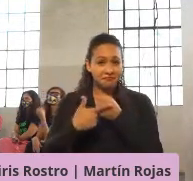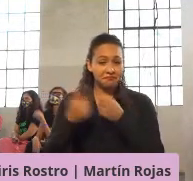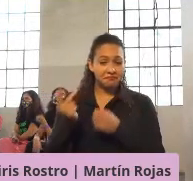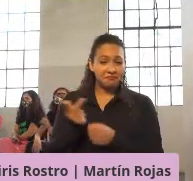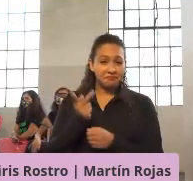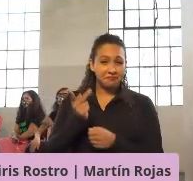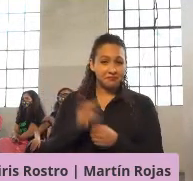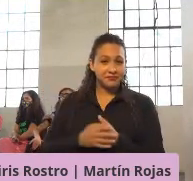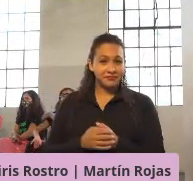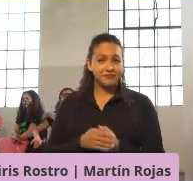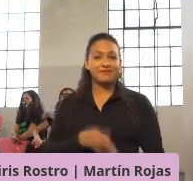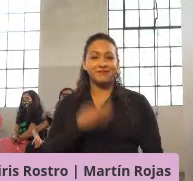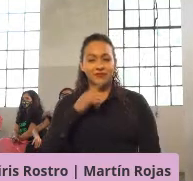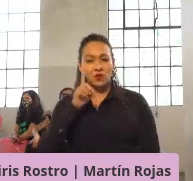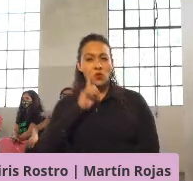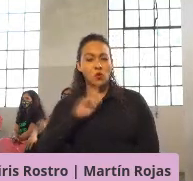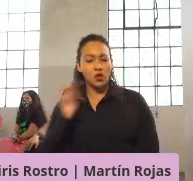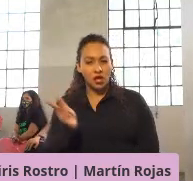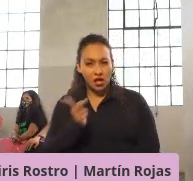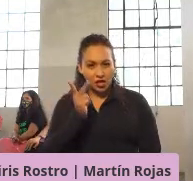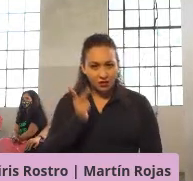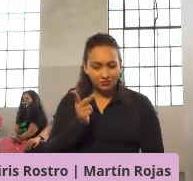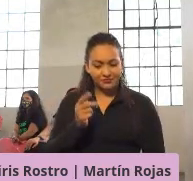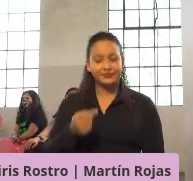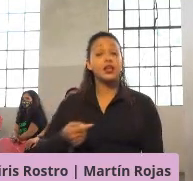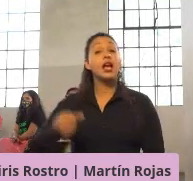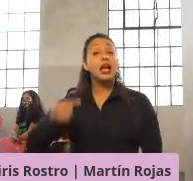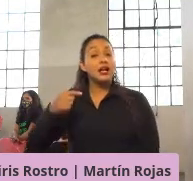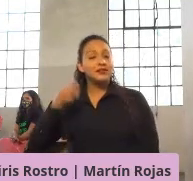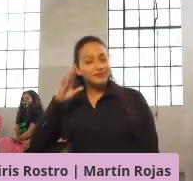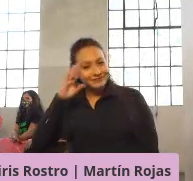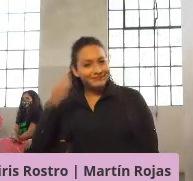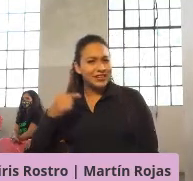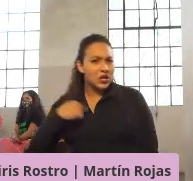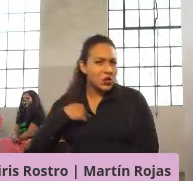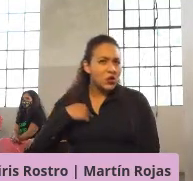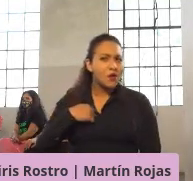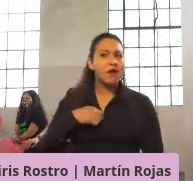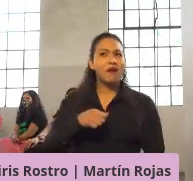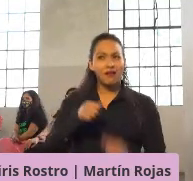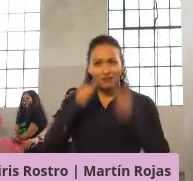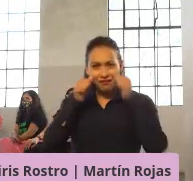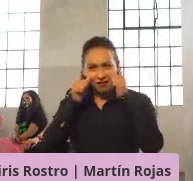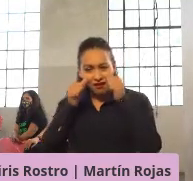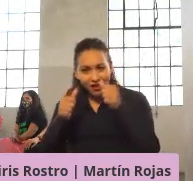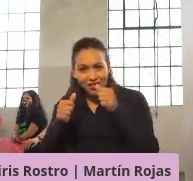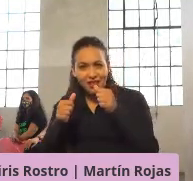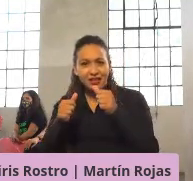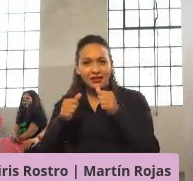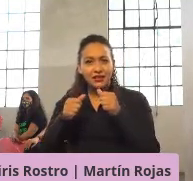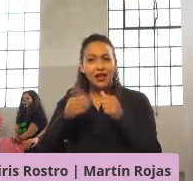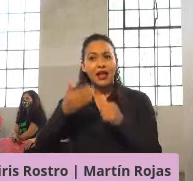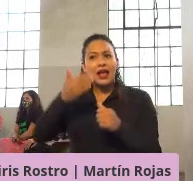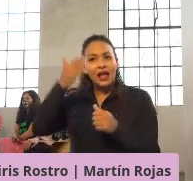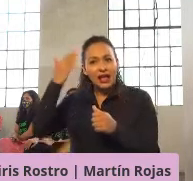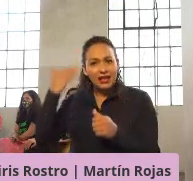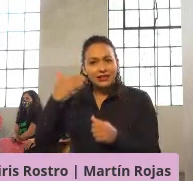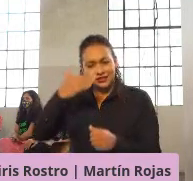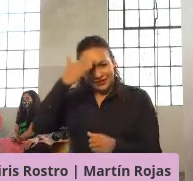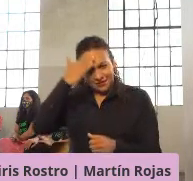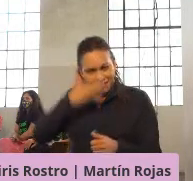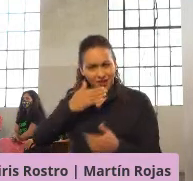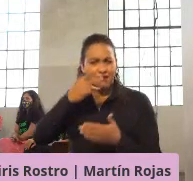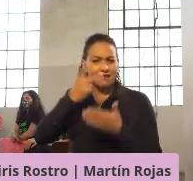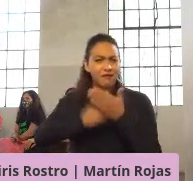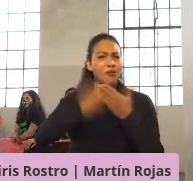Bueno, primero, pues qué chido escucharlas a todas. Ya no puedo creer que conocía cada uno de los proyectos y estaba súper emocionada